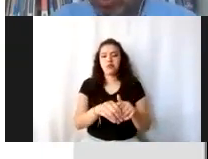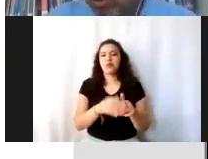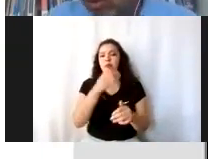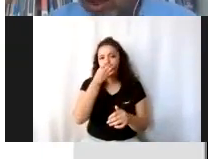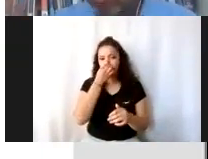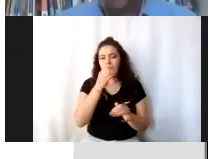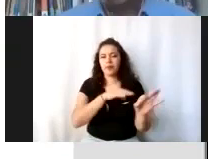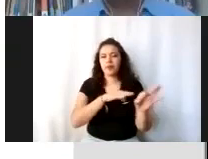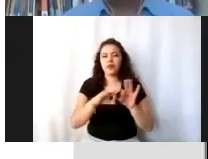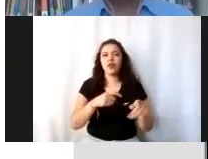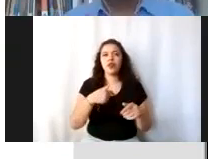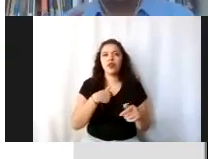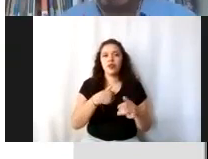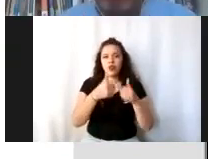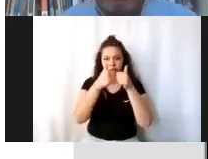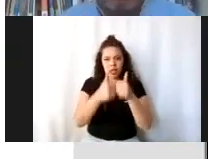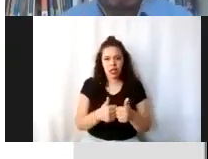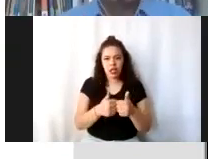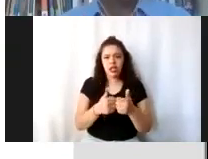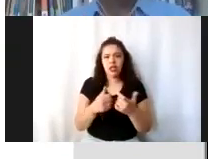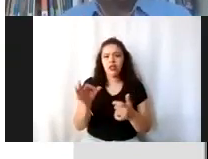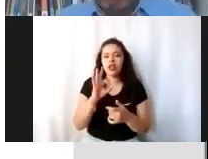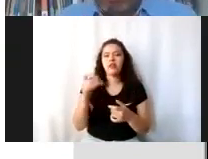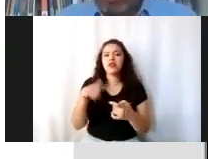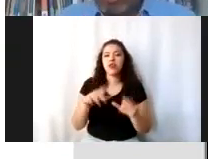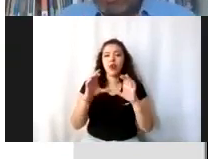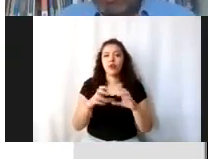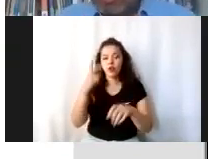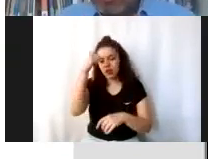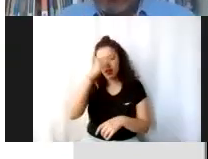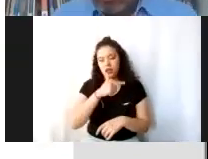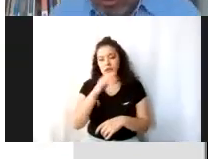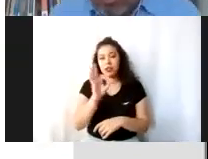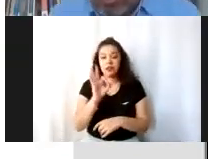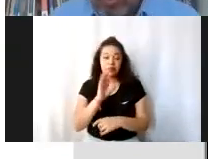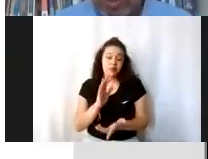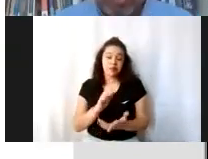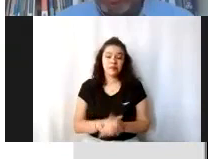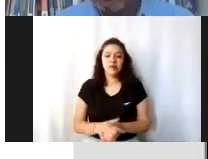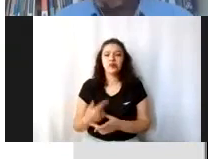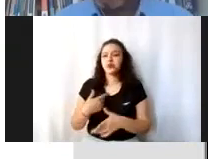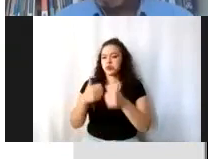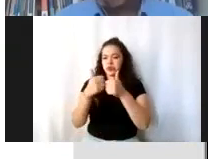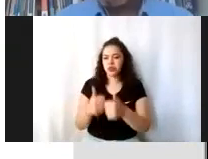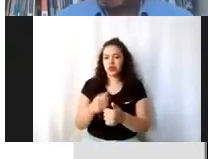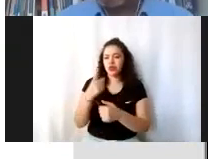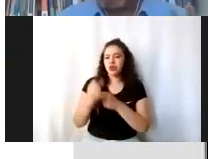donde incluso yo puedo quedarme ahí, igual hasta soy velador de la IAP. Entonces yo estoy ahí, ya llevo un año, dos años y ya. Ahí